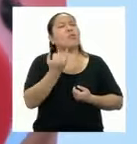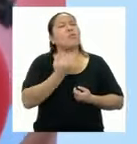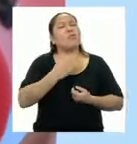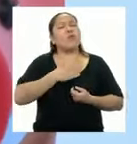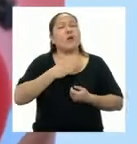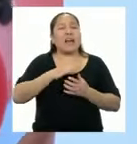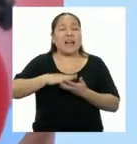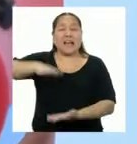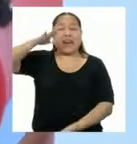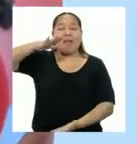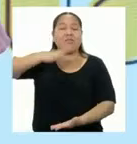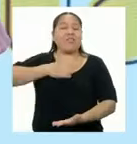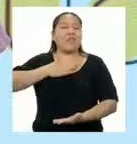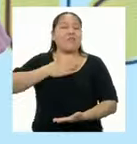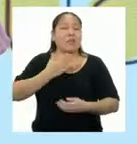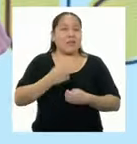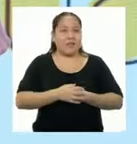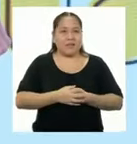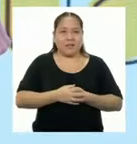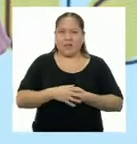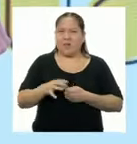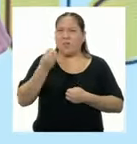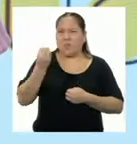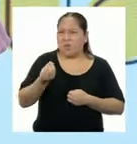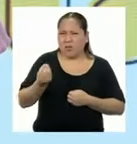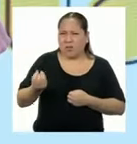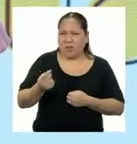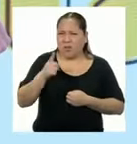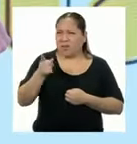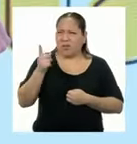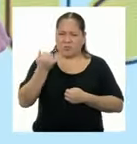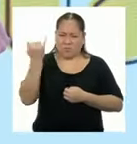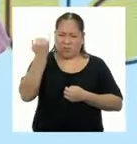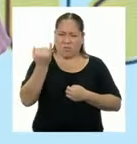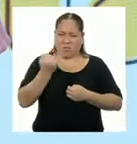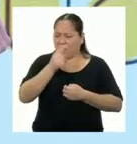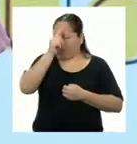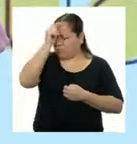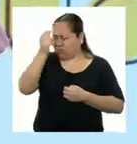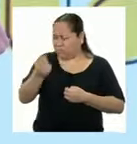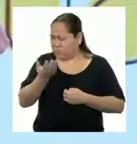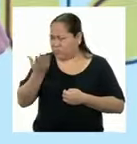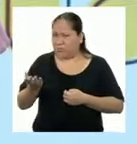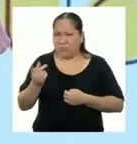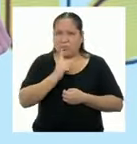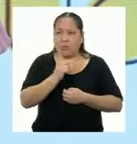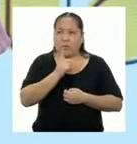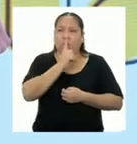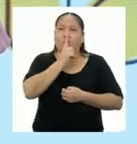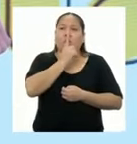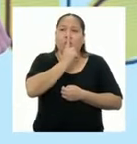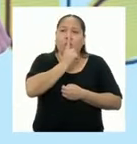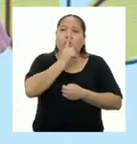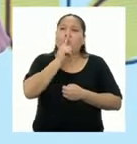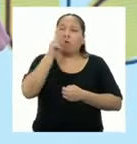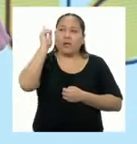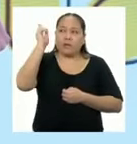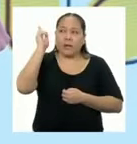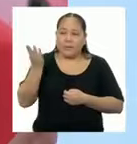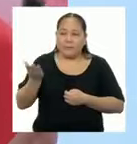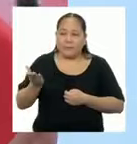escala grande de mí! ¿Y por qué razón te haría ese homenaje si no has podido guardar silencio cuando estaba